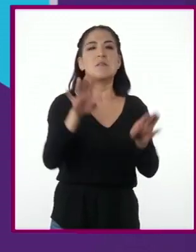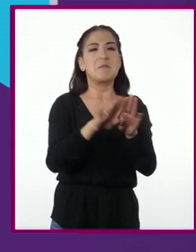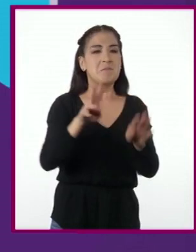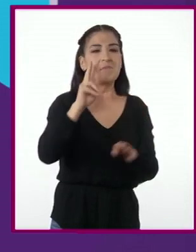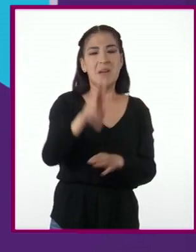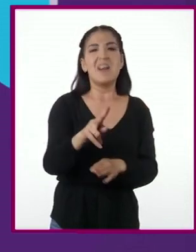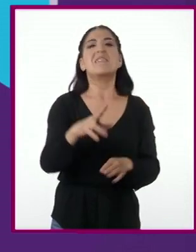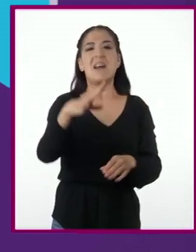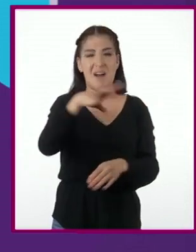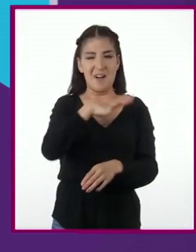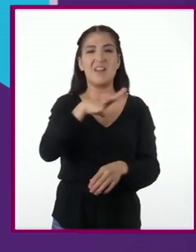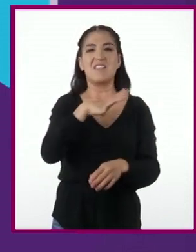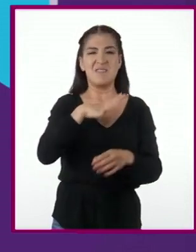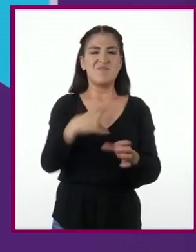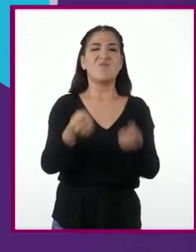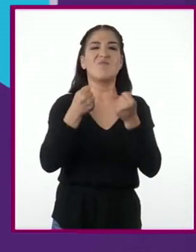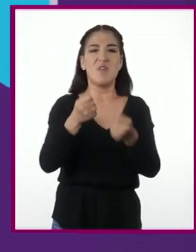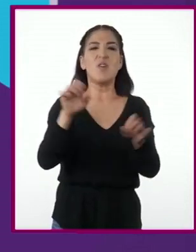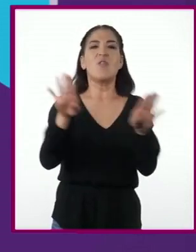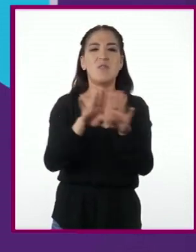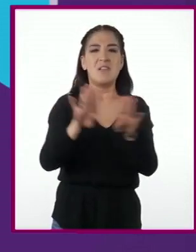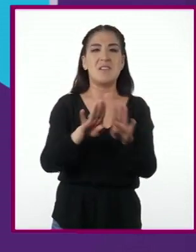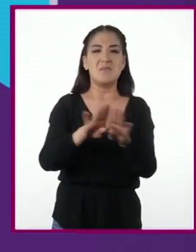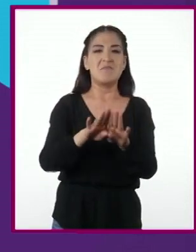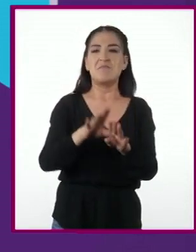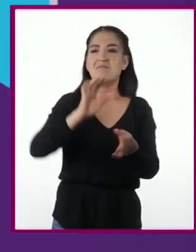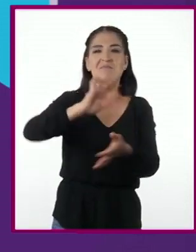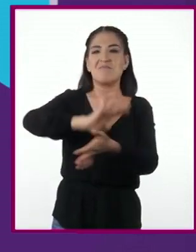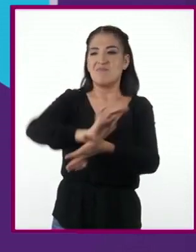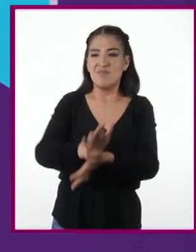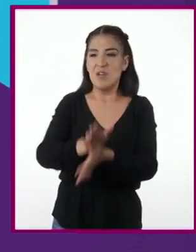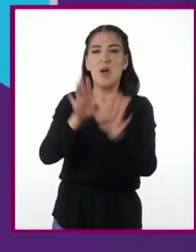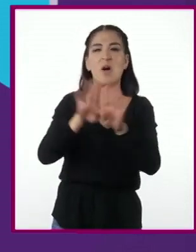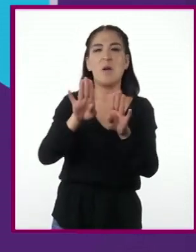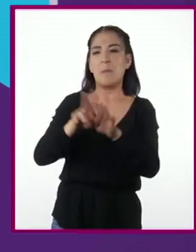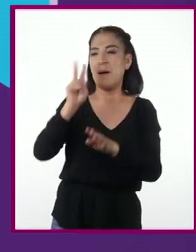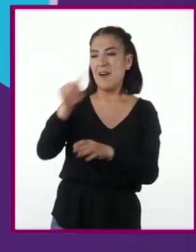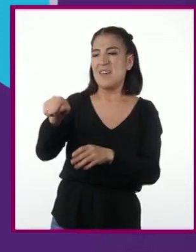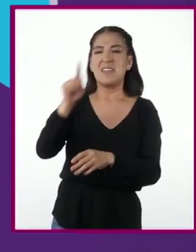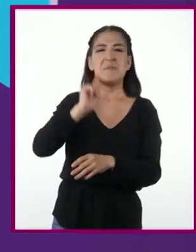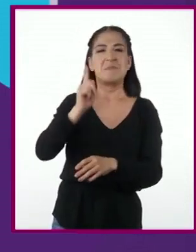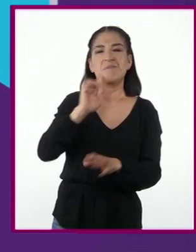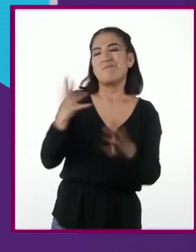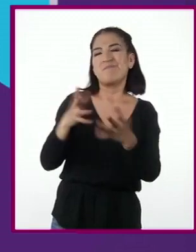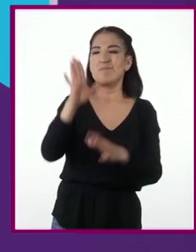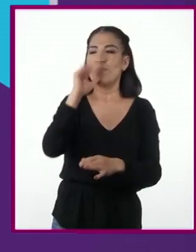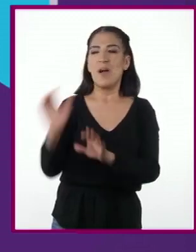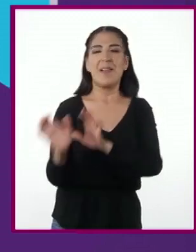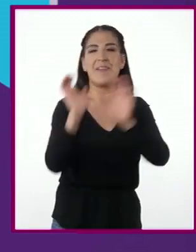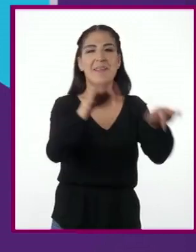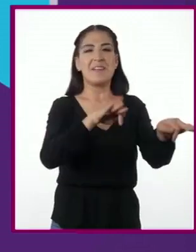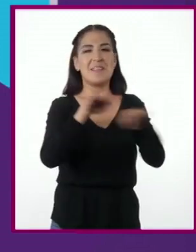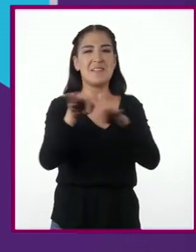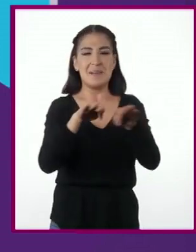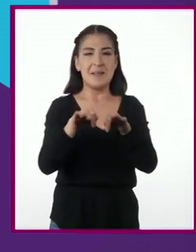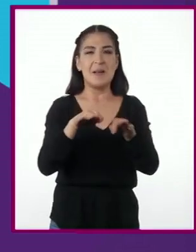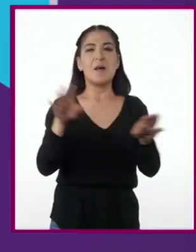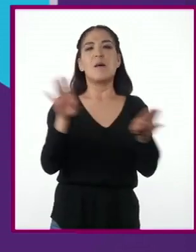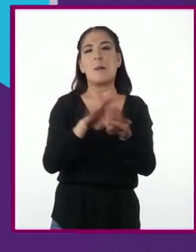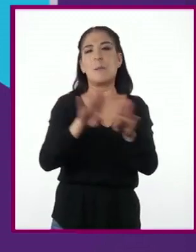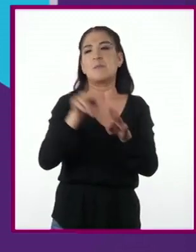fuerte problemática que puede deberse a que no encuentren condiciones para poder incorporarse a un